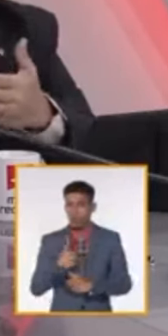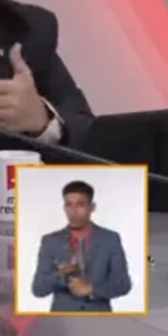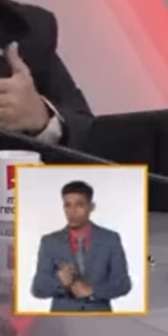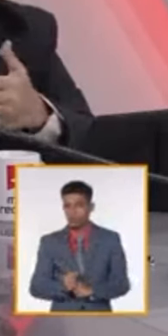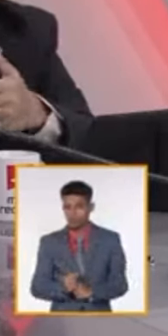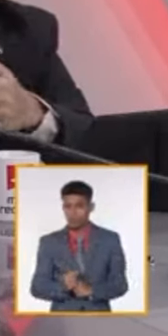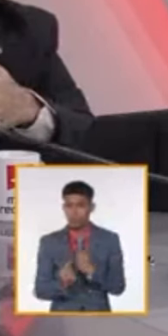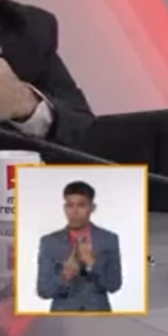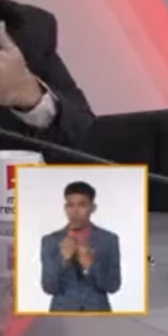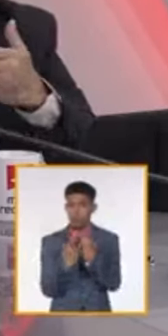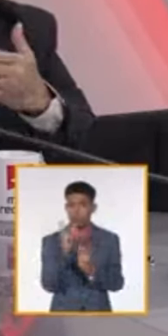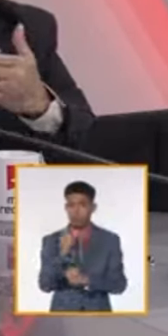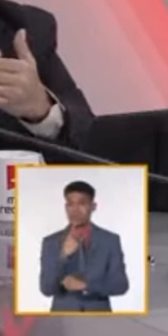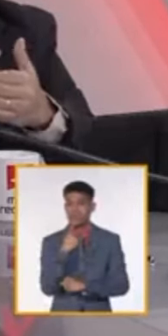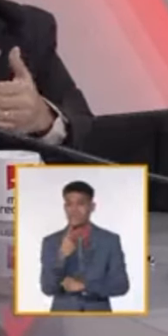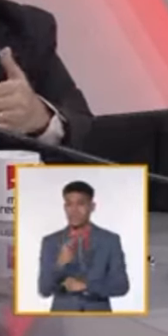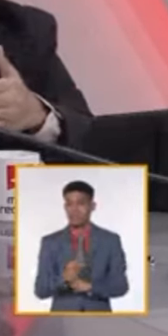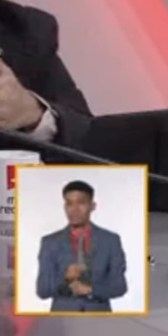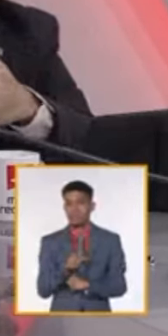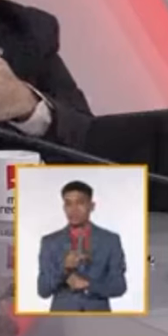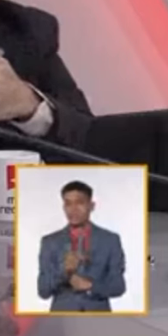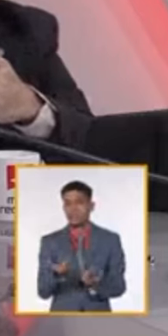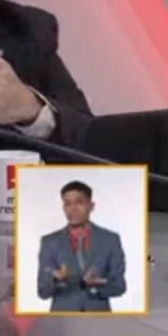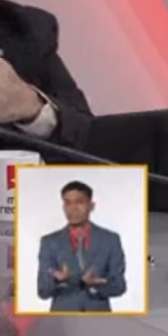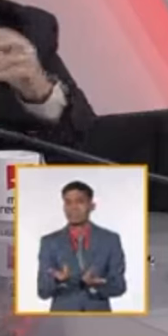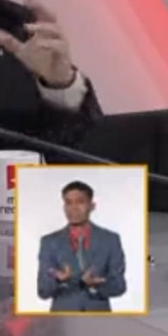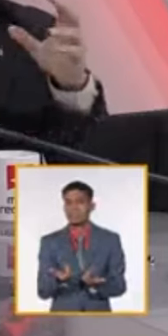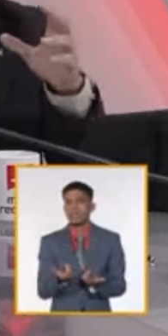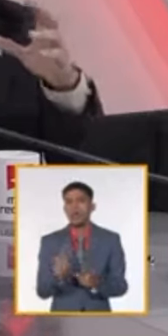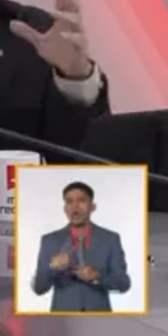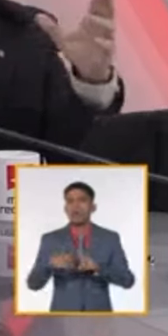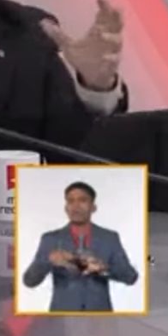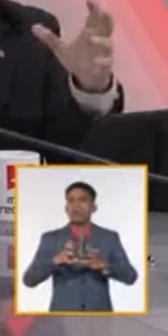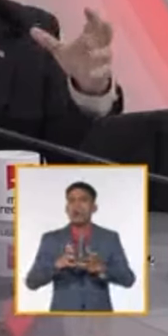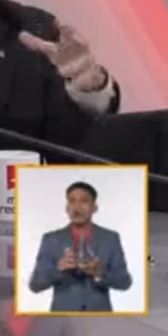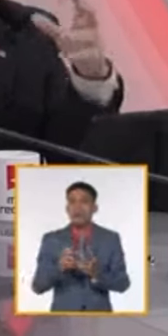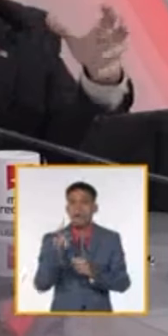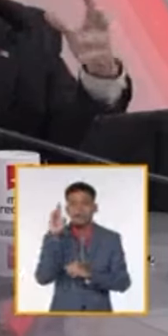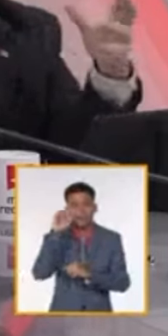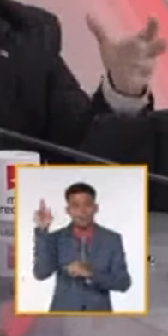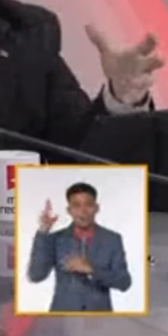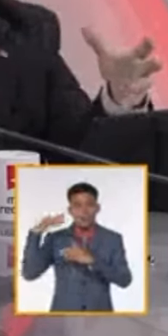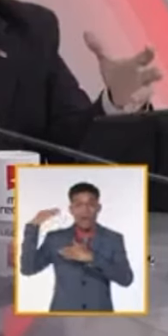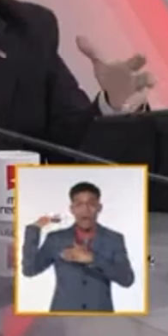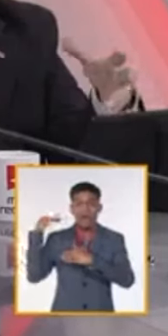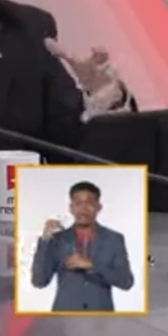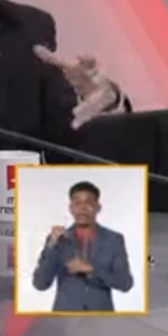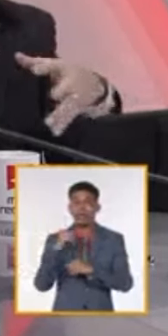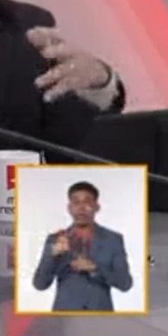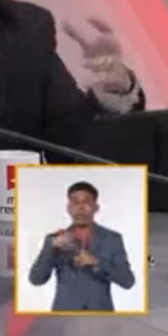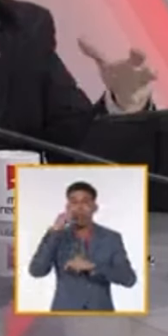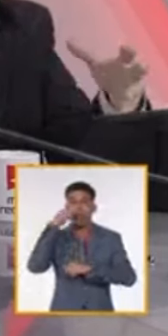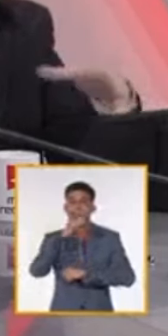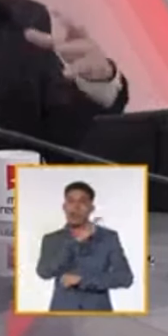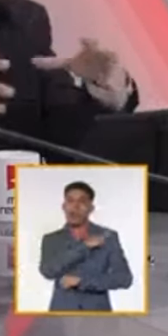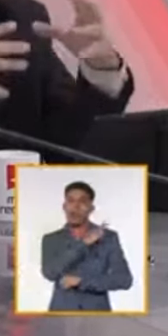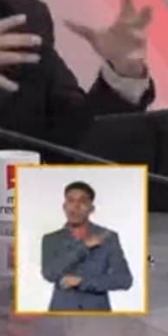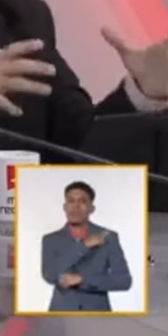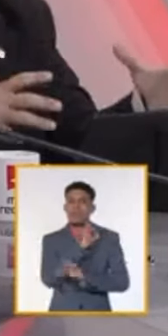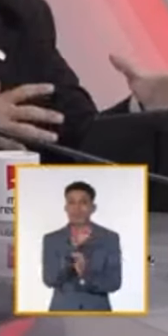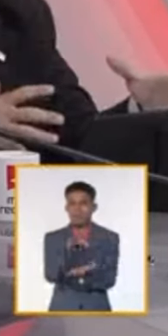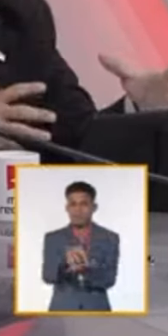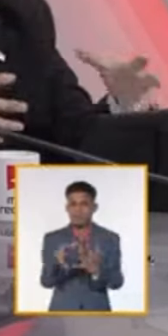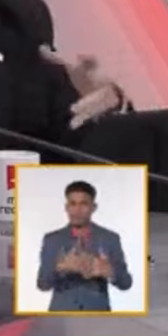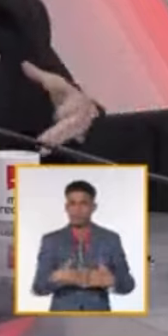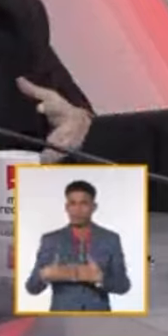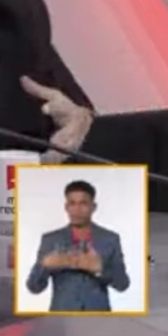han hablado de que se trata un poco de un remedio de aquellas sesiones que el senador Joseph McCarthy hacía contra quienes